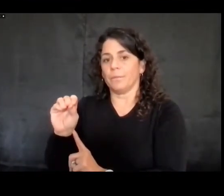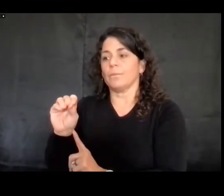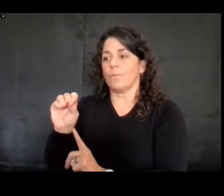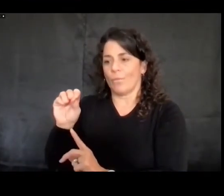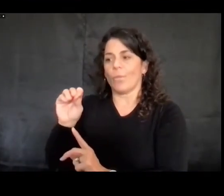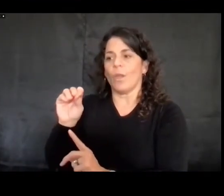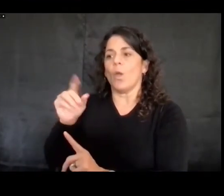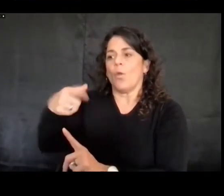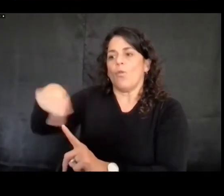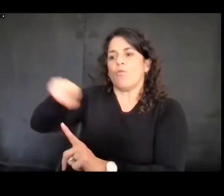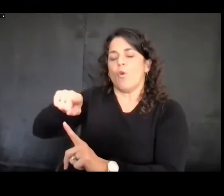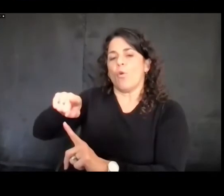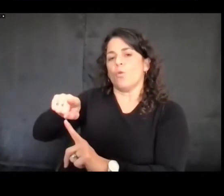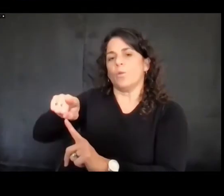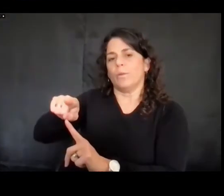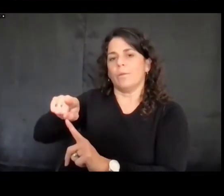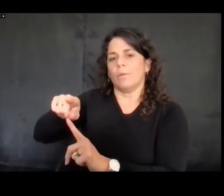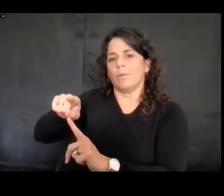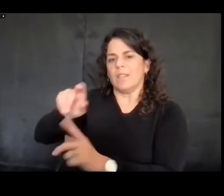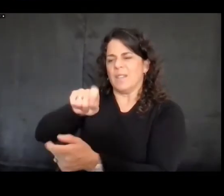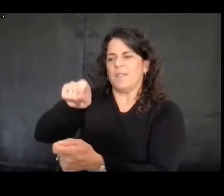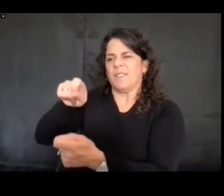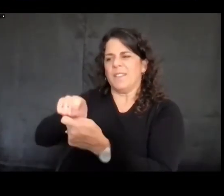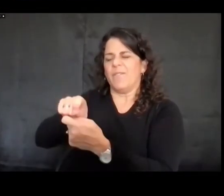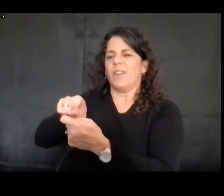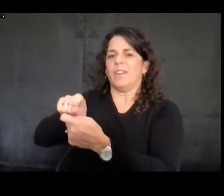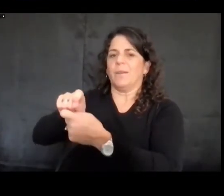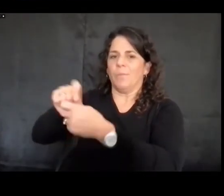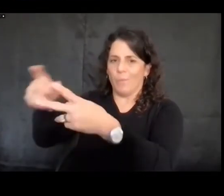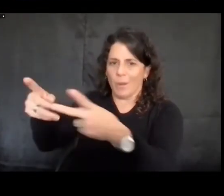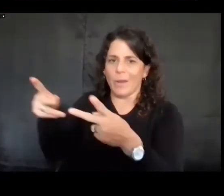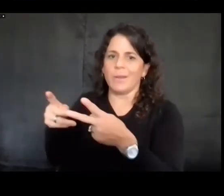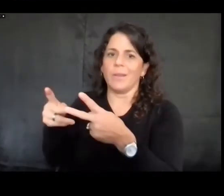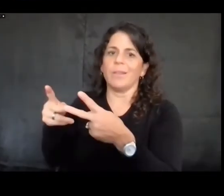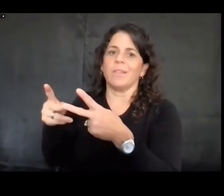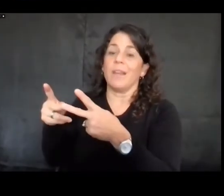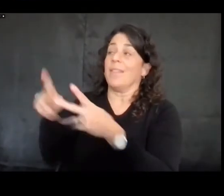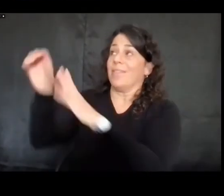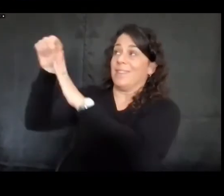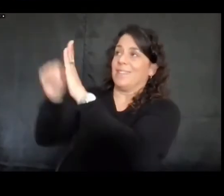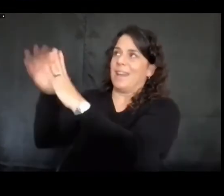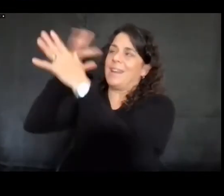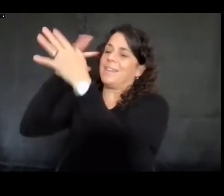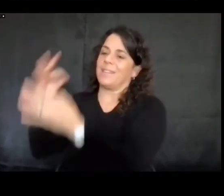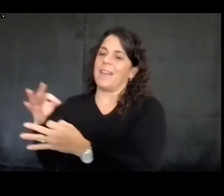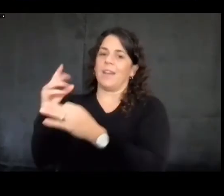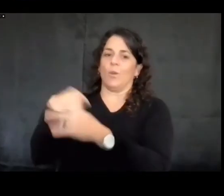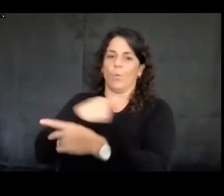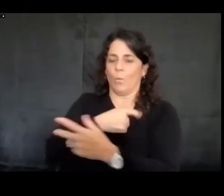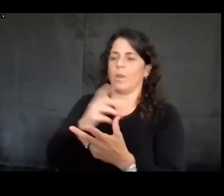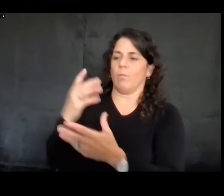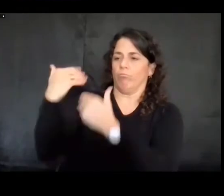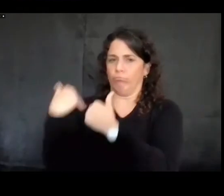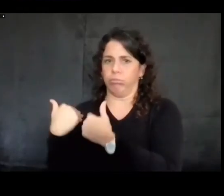vacunas a esos lugares y a esos lo que tiene en ese código postal